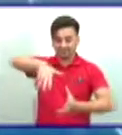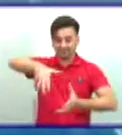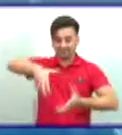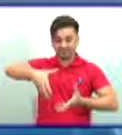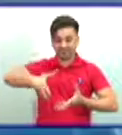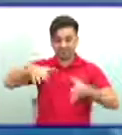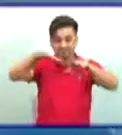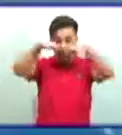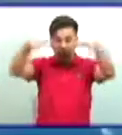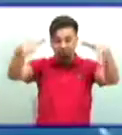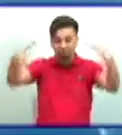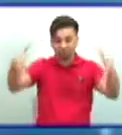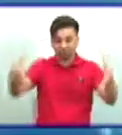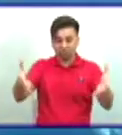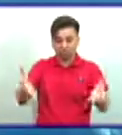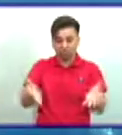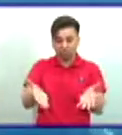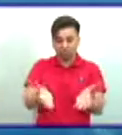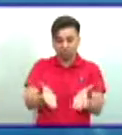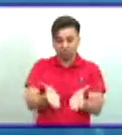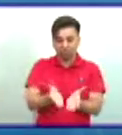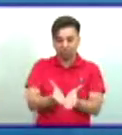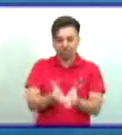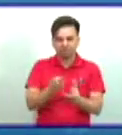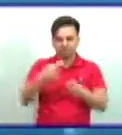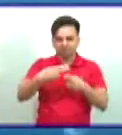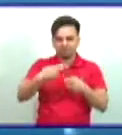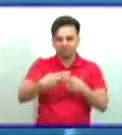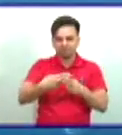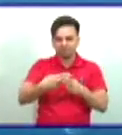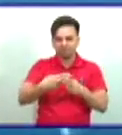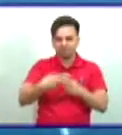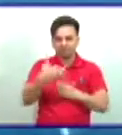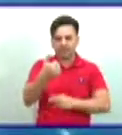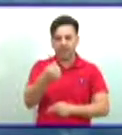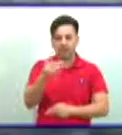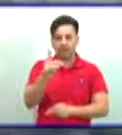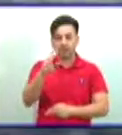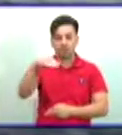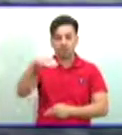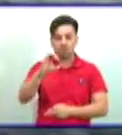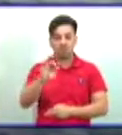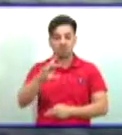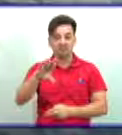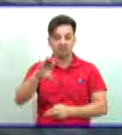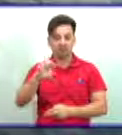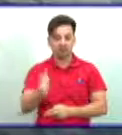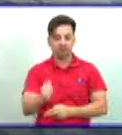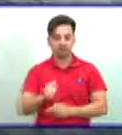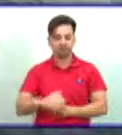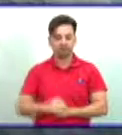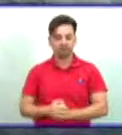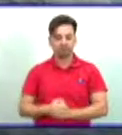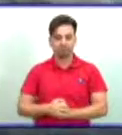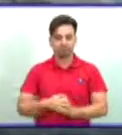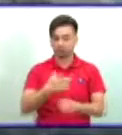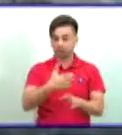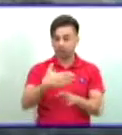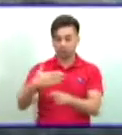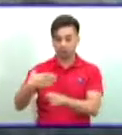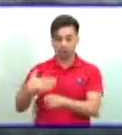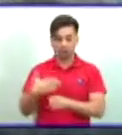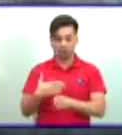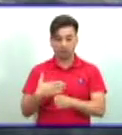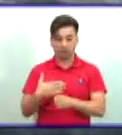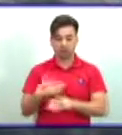y satélites del universo la conocemos como atmósfera. No obstante, no todas las atmósferas son iguales. Su